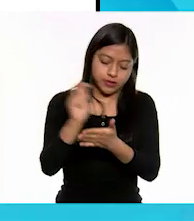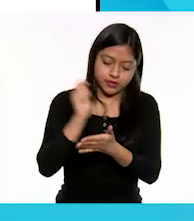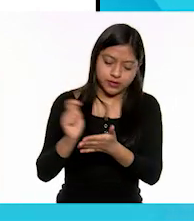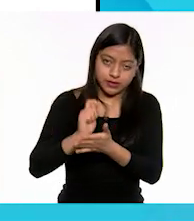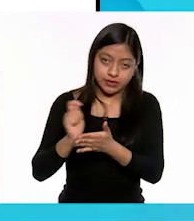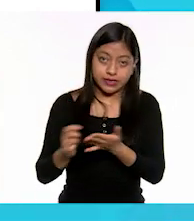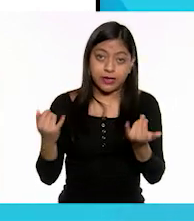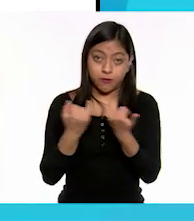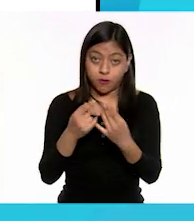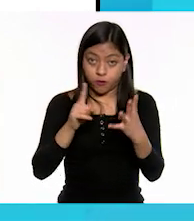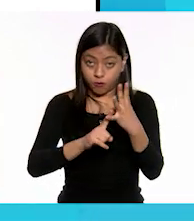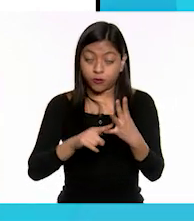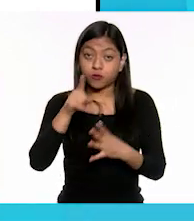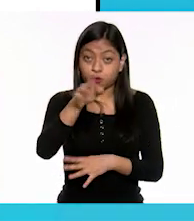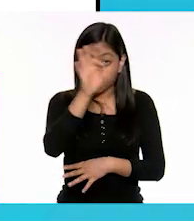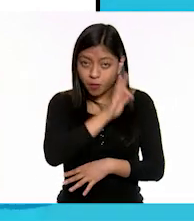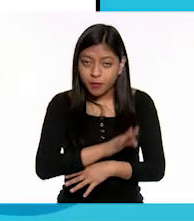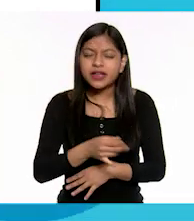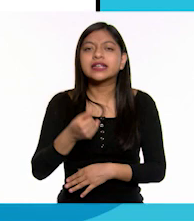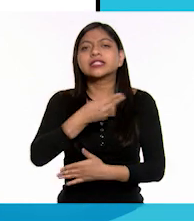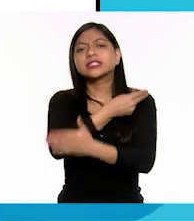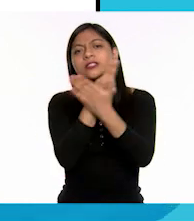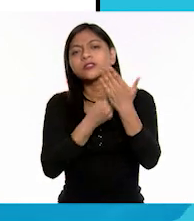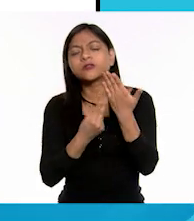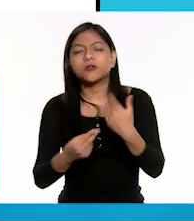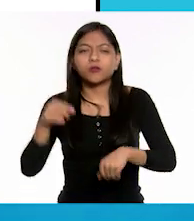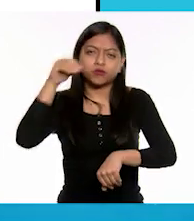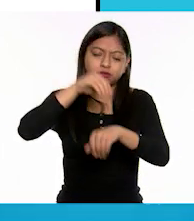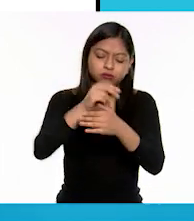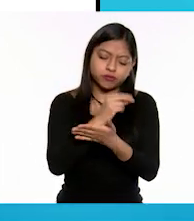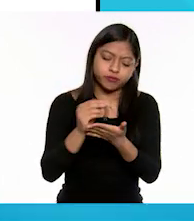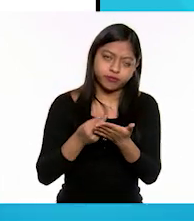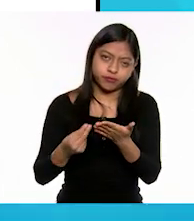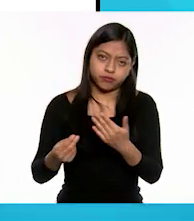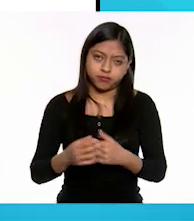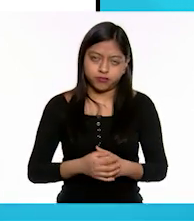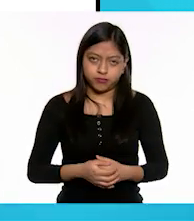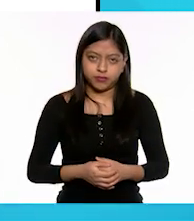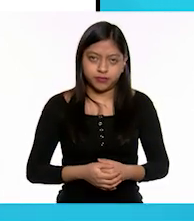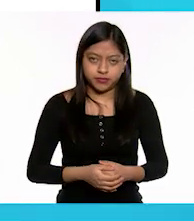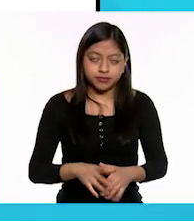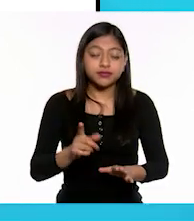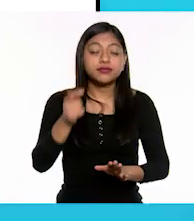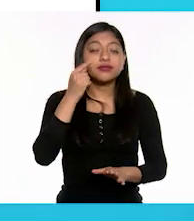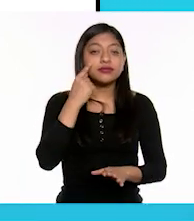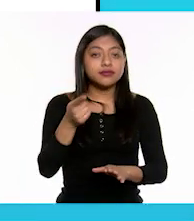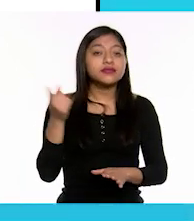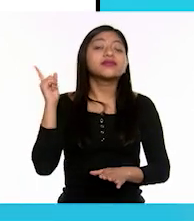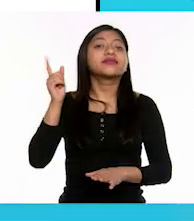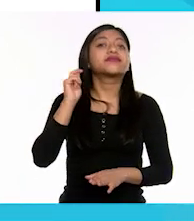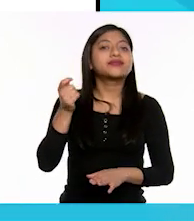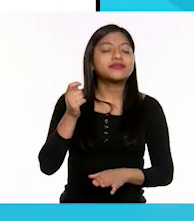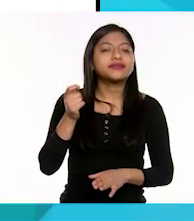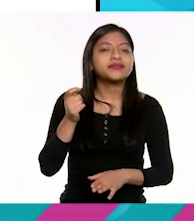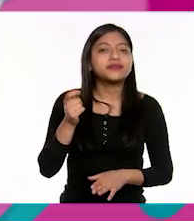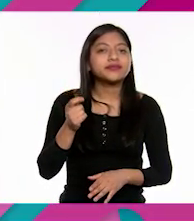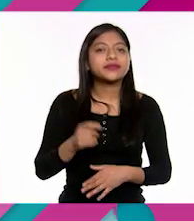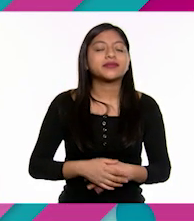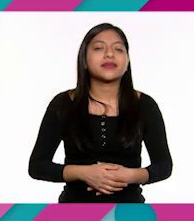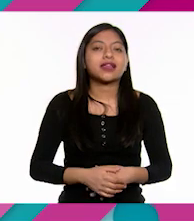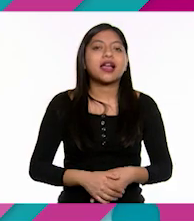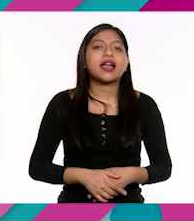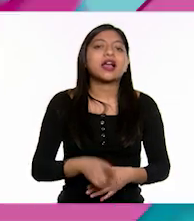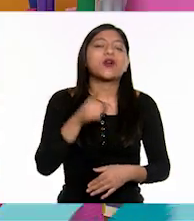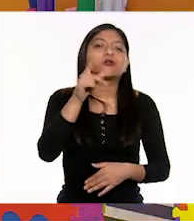si es posible puedes ilustrar el juego muy bien sigue tea y nos hace referencia de a poner